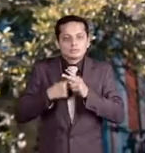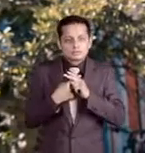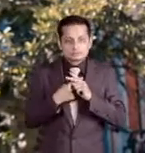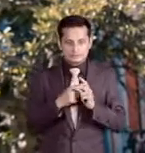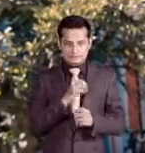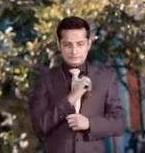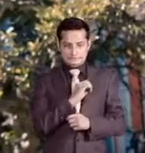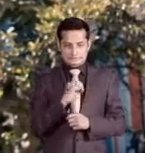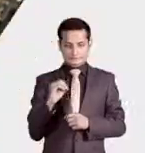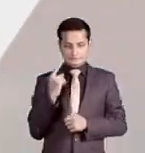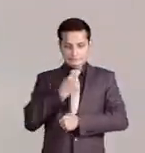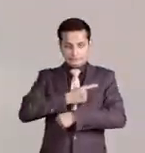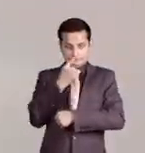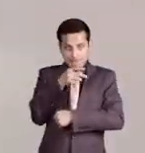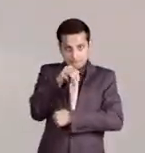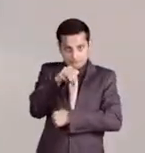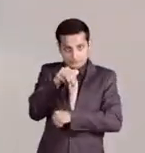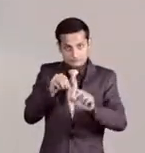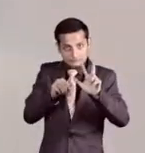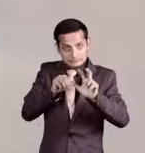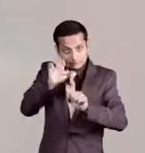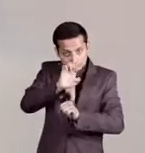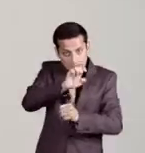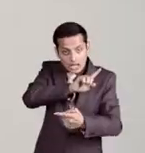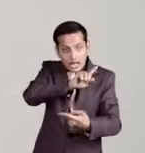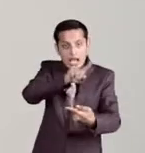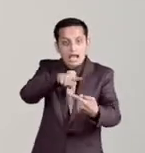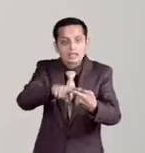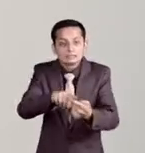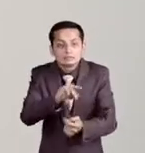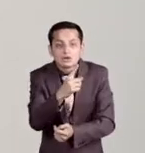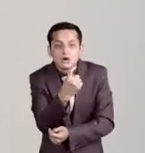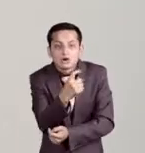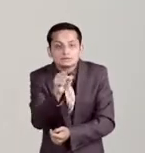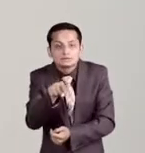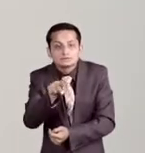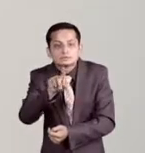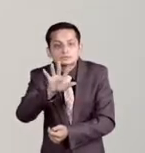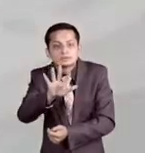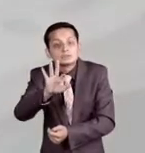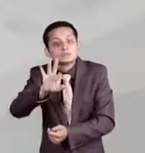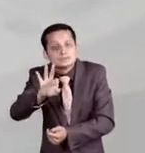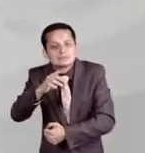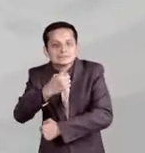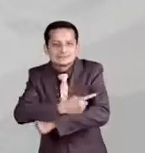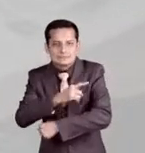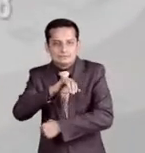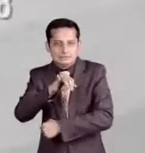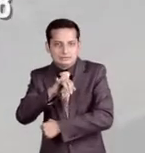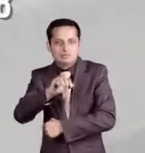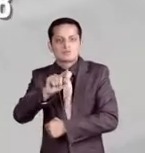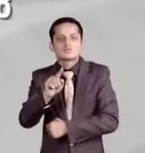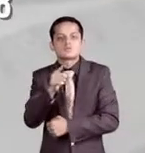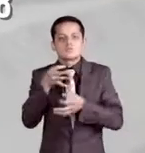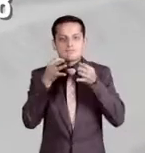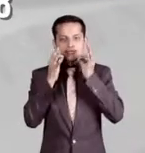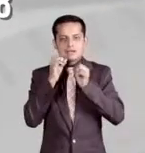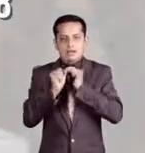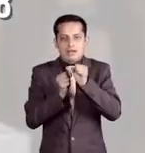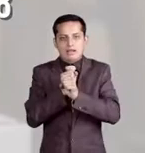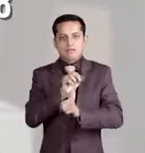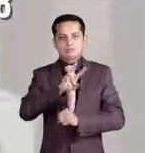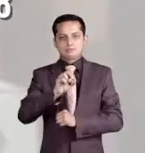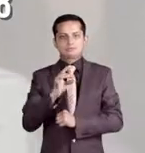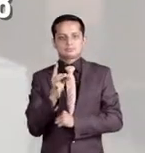consulta popular iniciará desde las 0 horas del día miércoles 3 de enero hasta las 23 horas 59